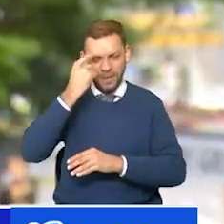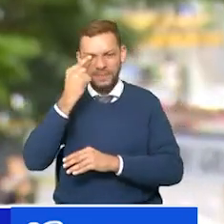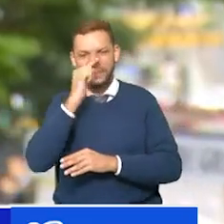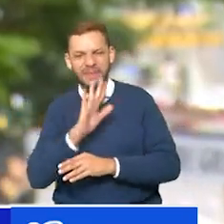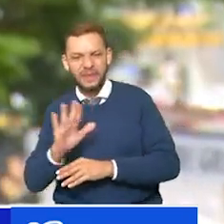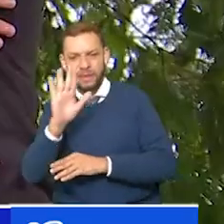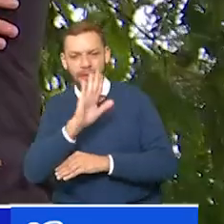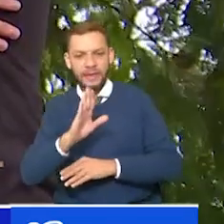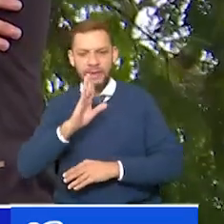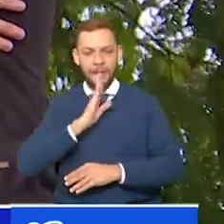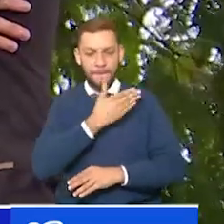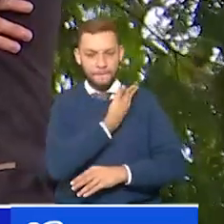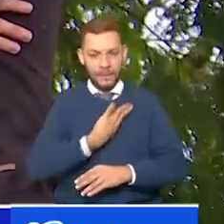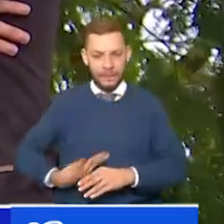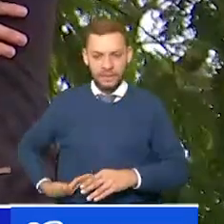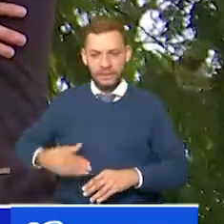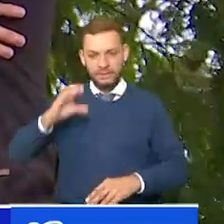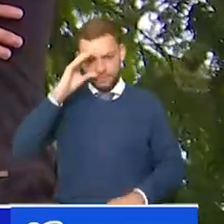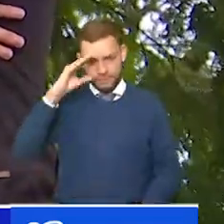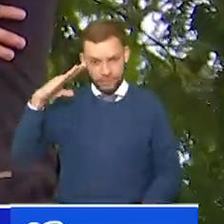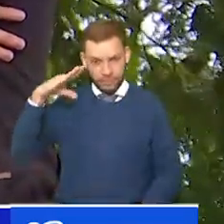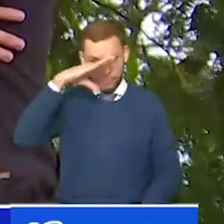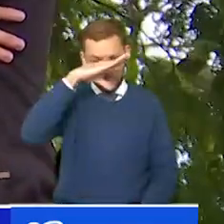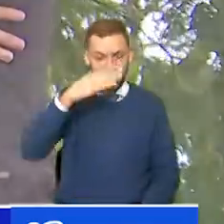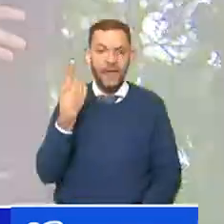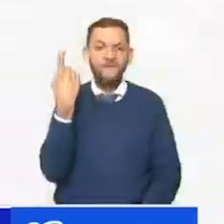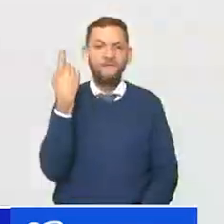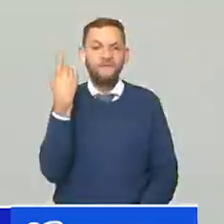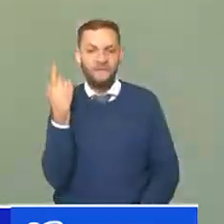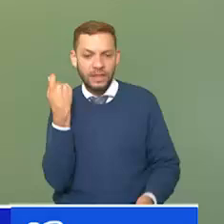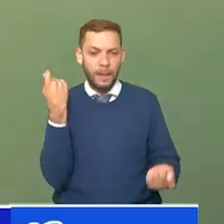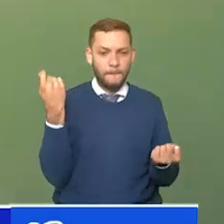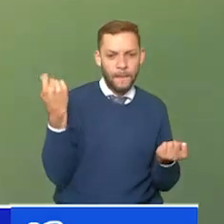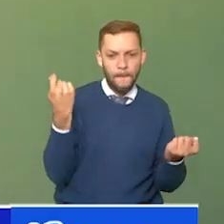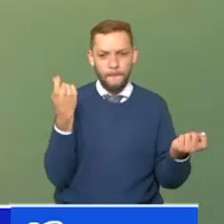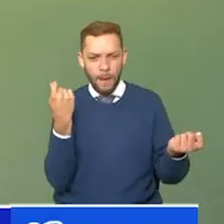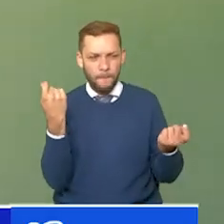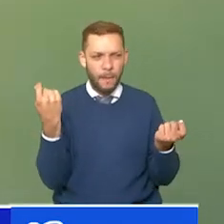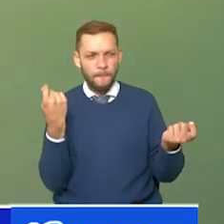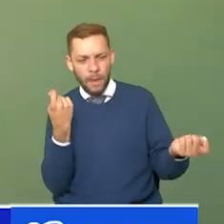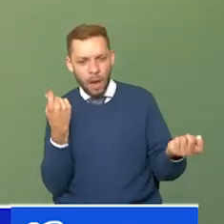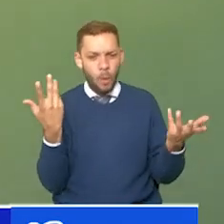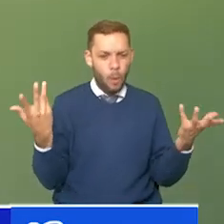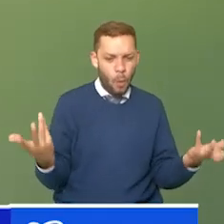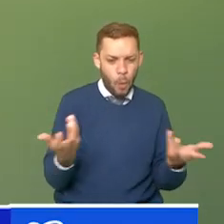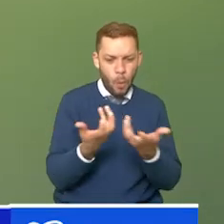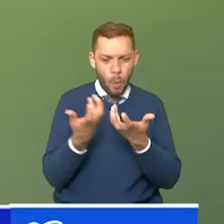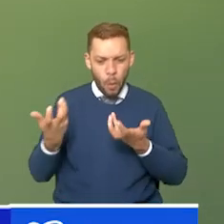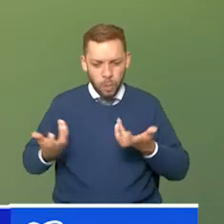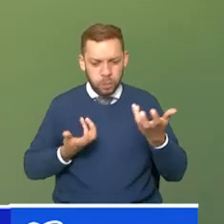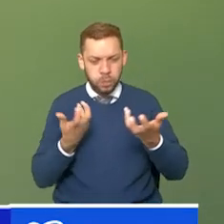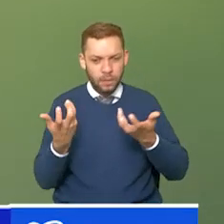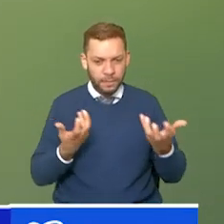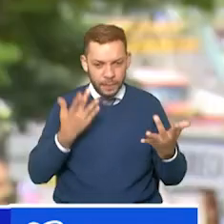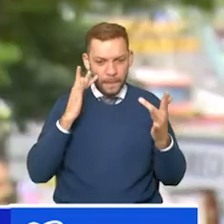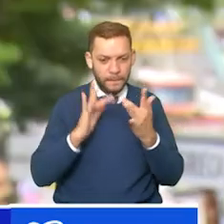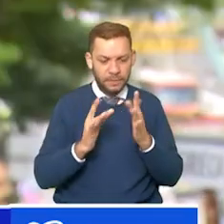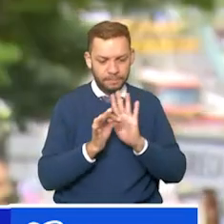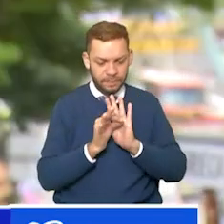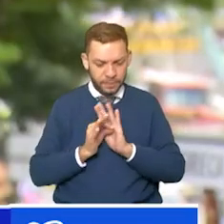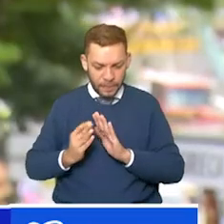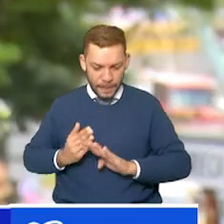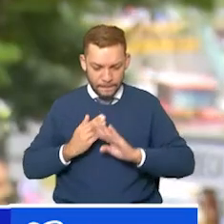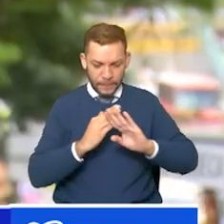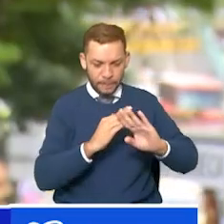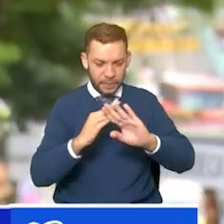presidente Gustavo Petro Asimismo manifiesta una falta de proporción en La regulación perímetros y horarios para el consumo de la dosis mínima no